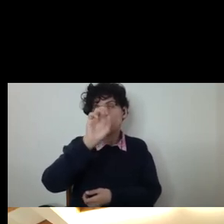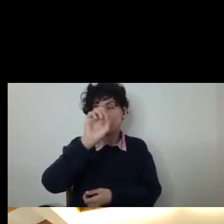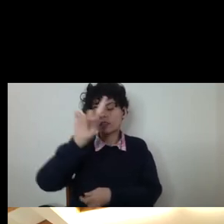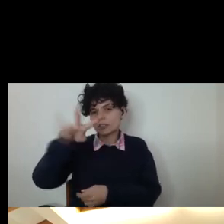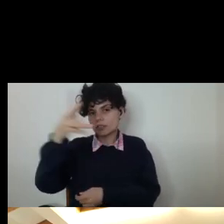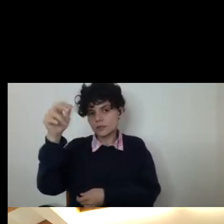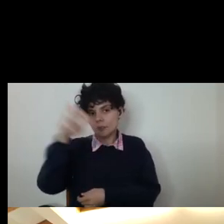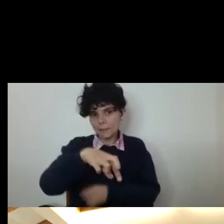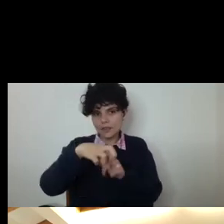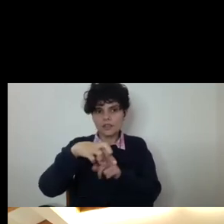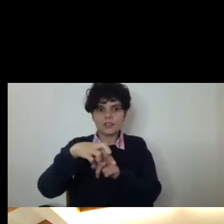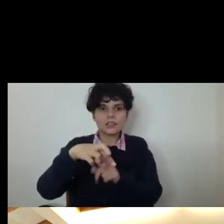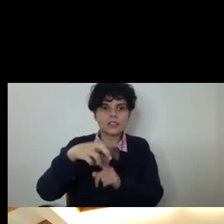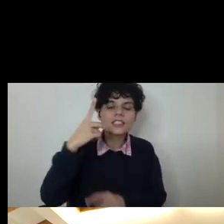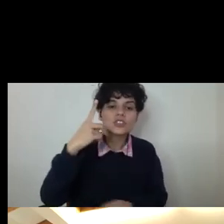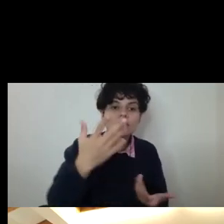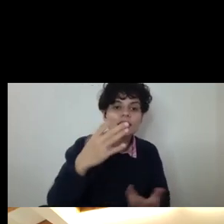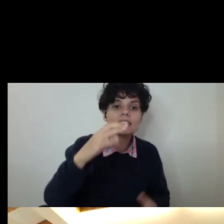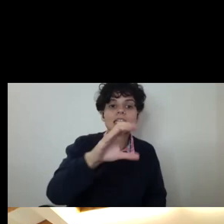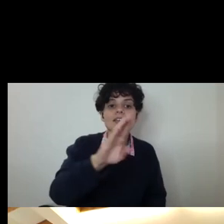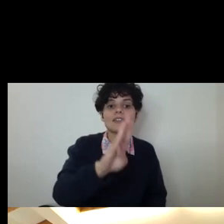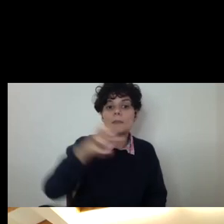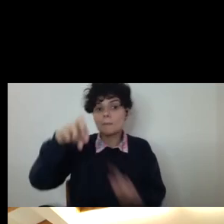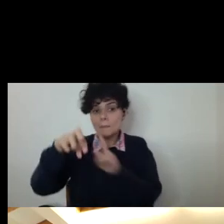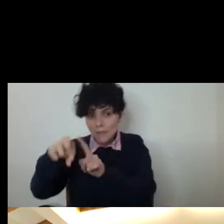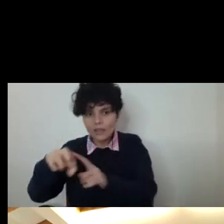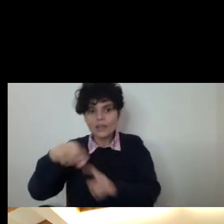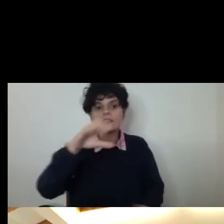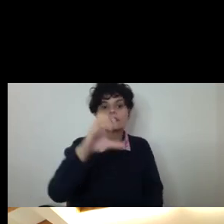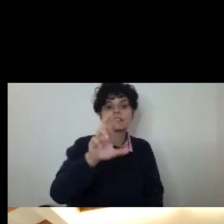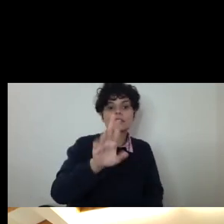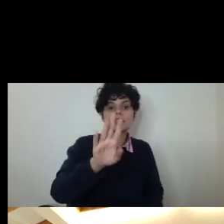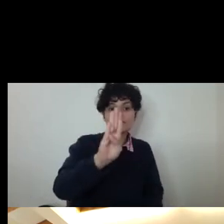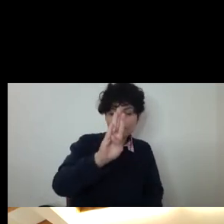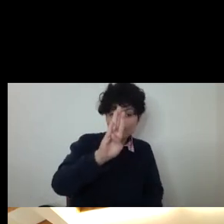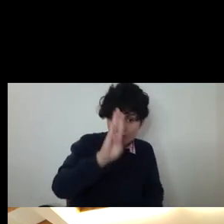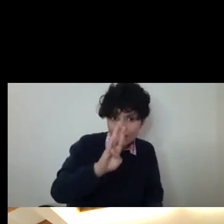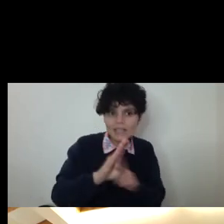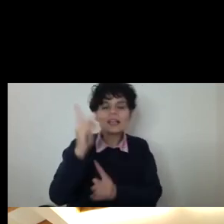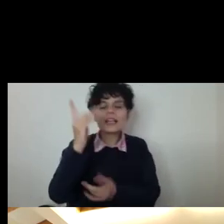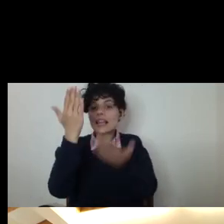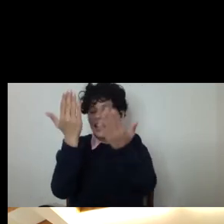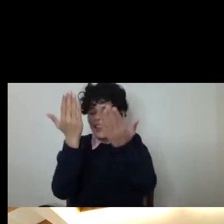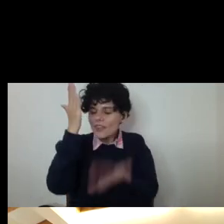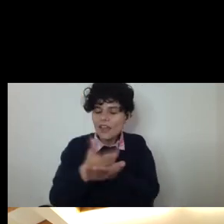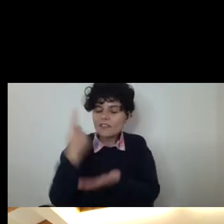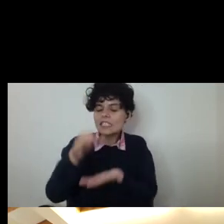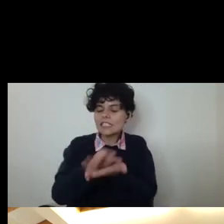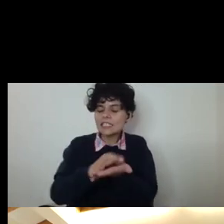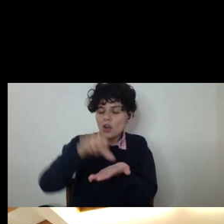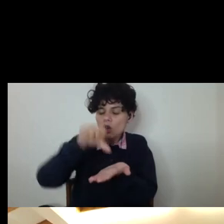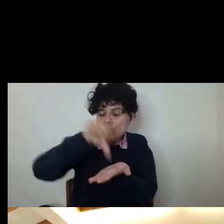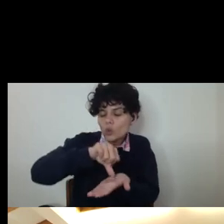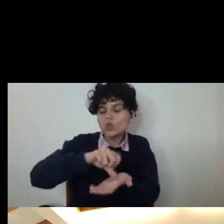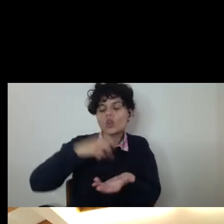complejo entre CREB fosforilado y CBP fosforilado, que, insisto, requiere un aumento de calcio en el núcleo, para